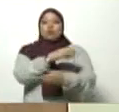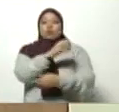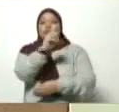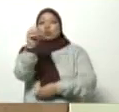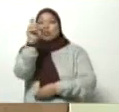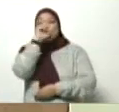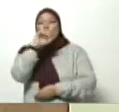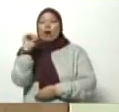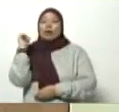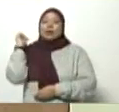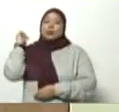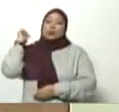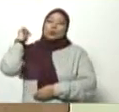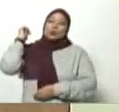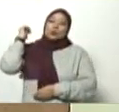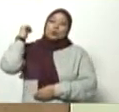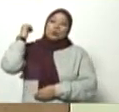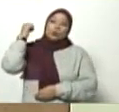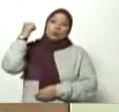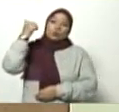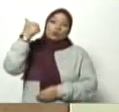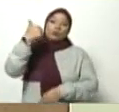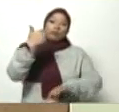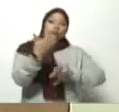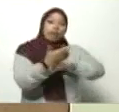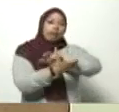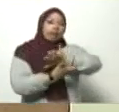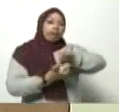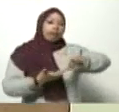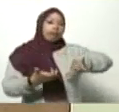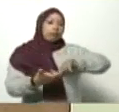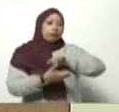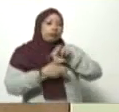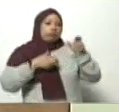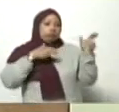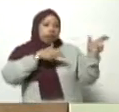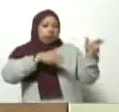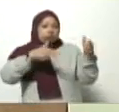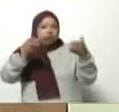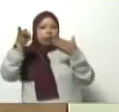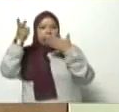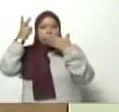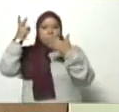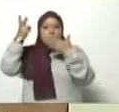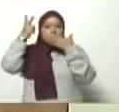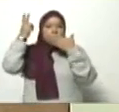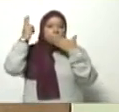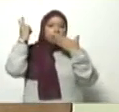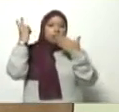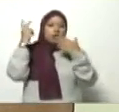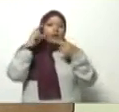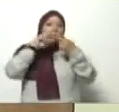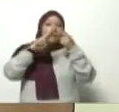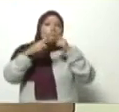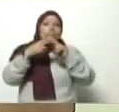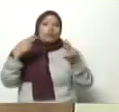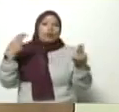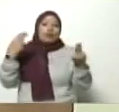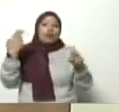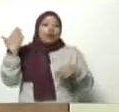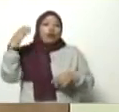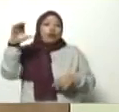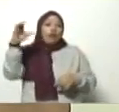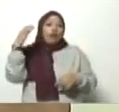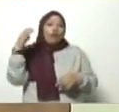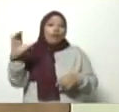de desastre, de masacres. Y cuando él habla de paz, es la paz de Colombia.